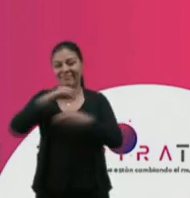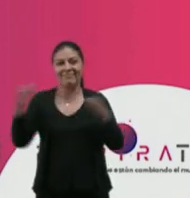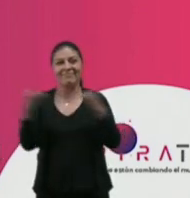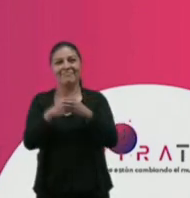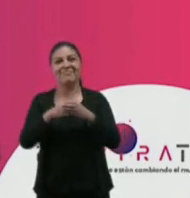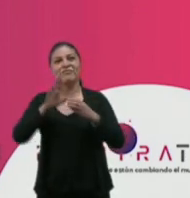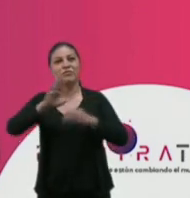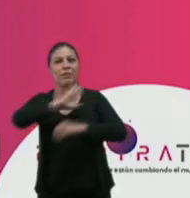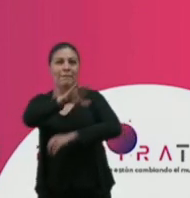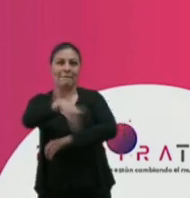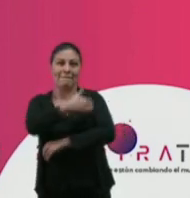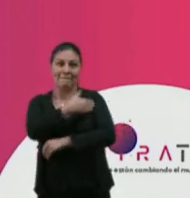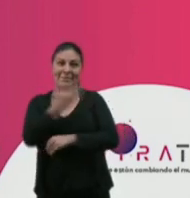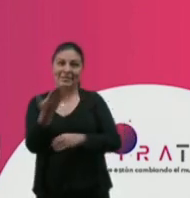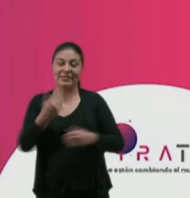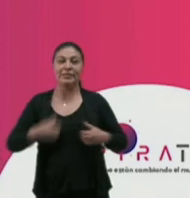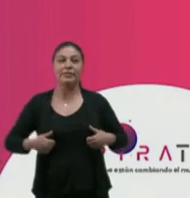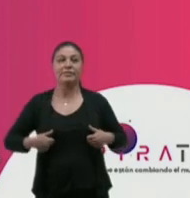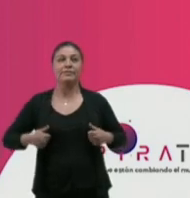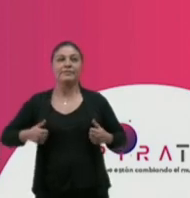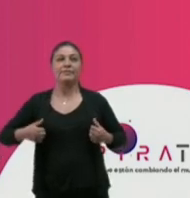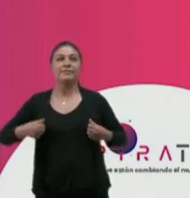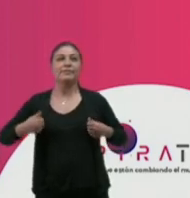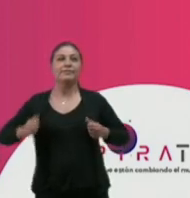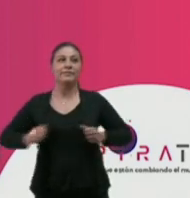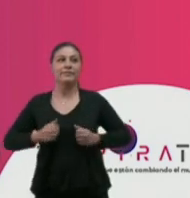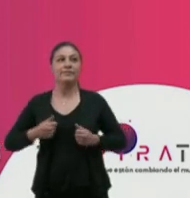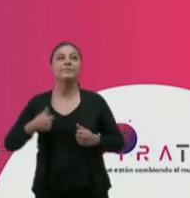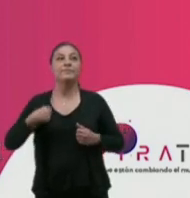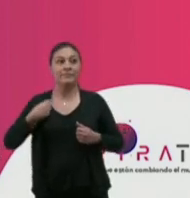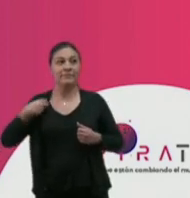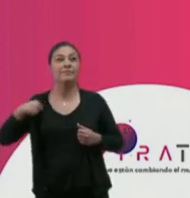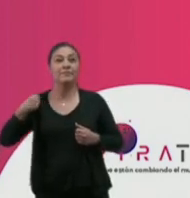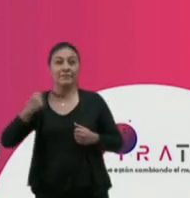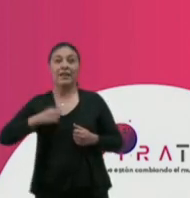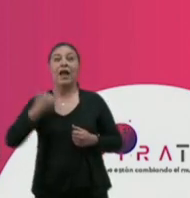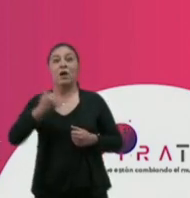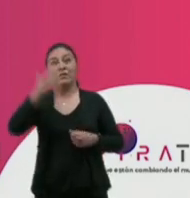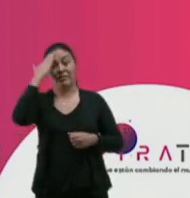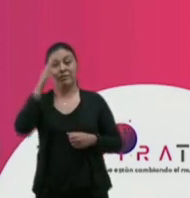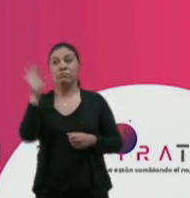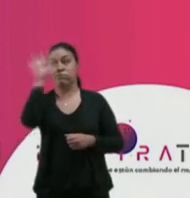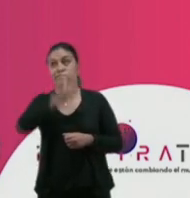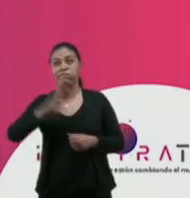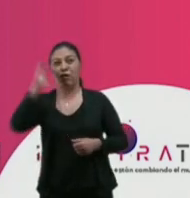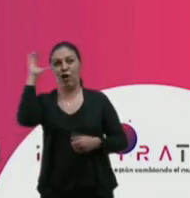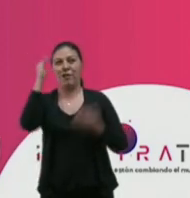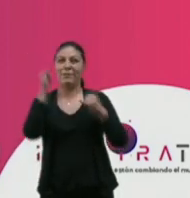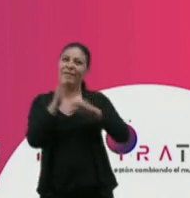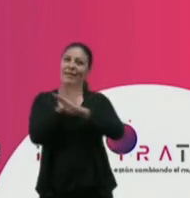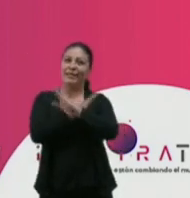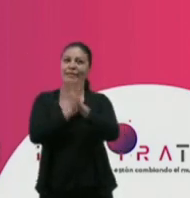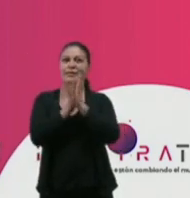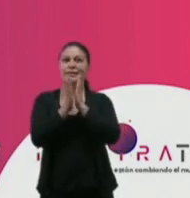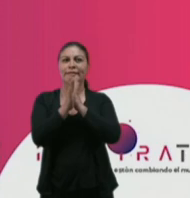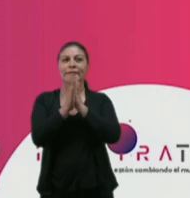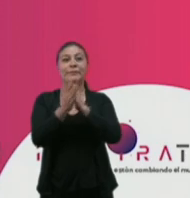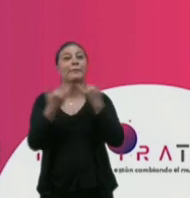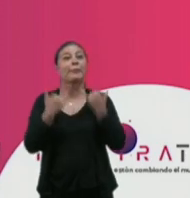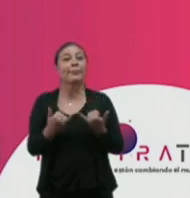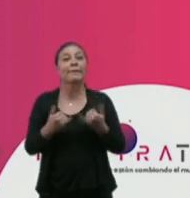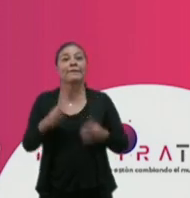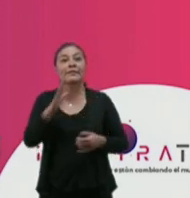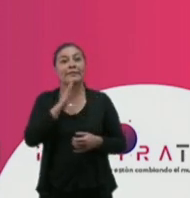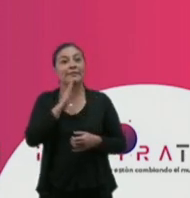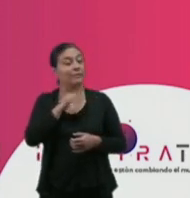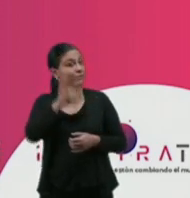creo que estamos en un punto de inflexión en Colombia, como mencioné antes, donde los colombianos